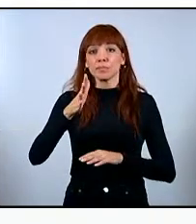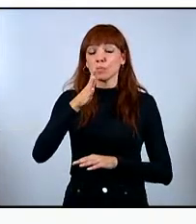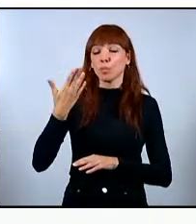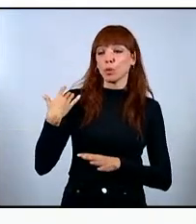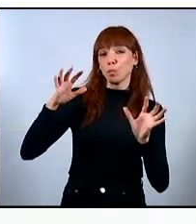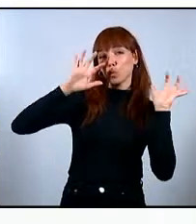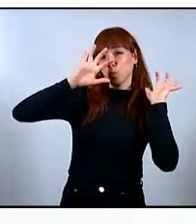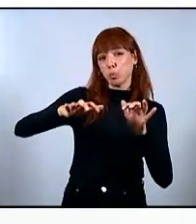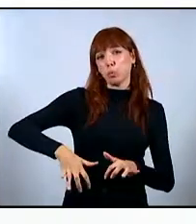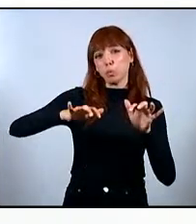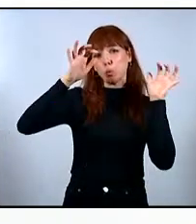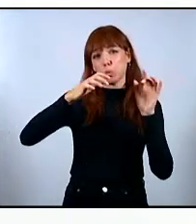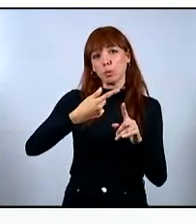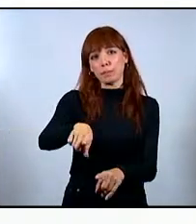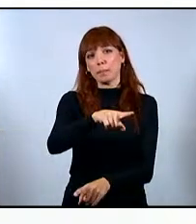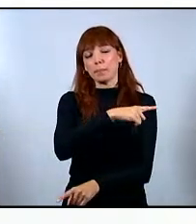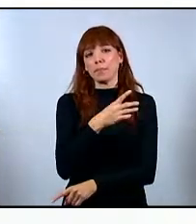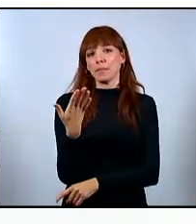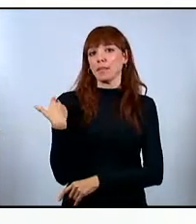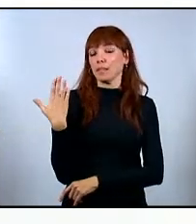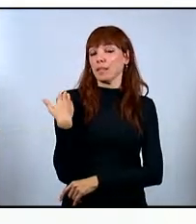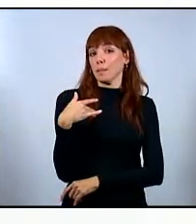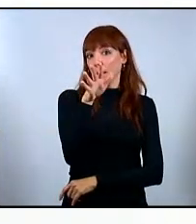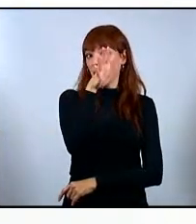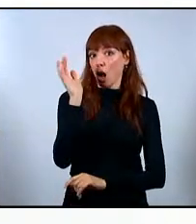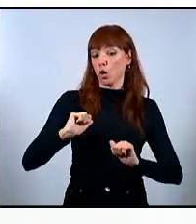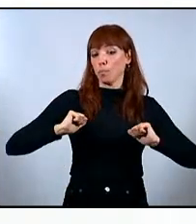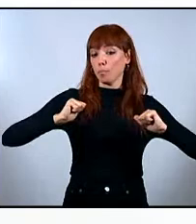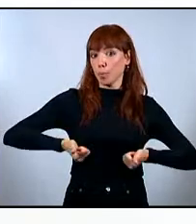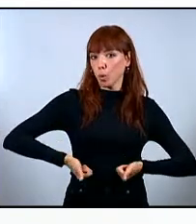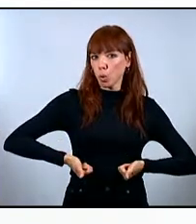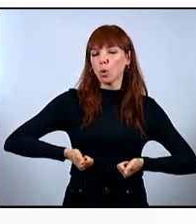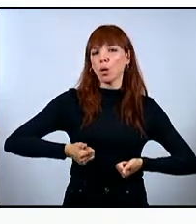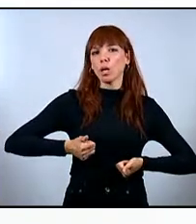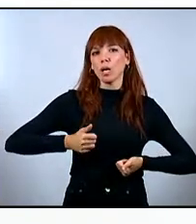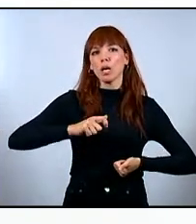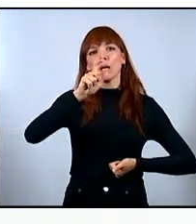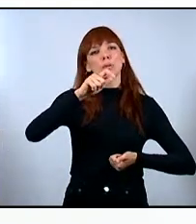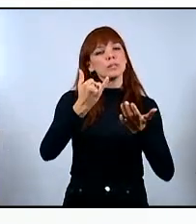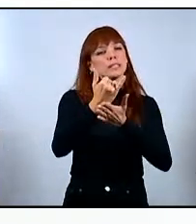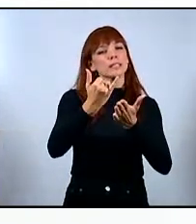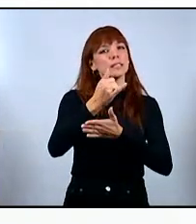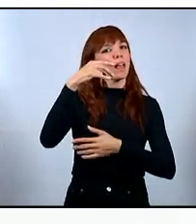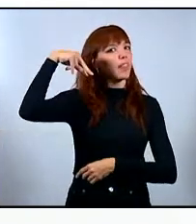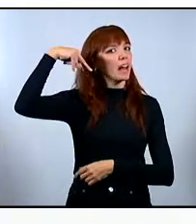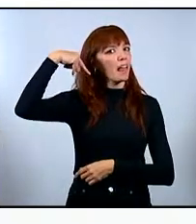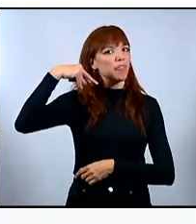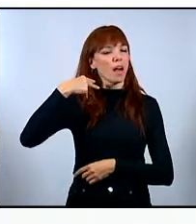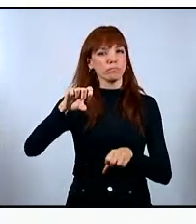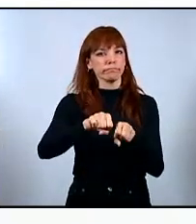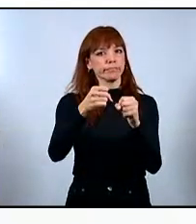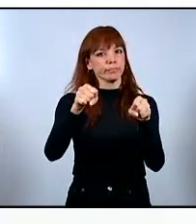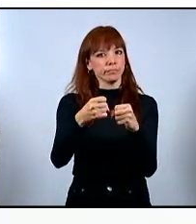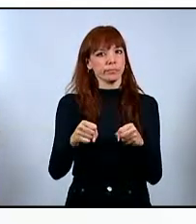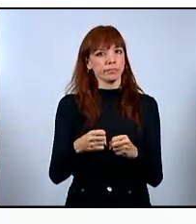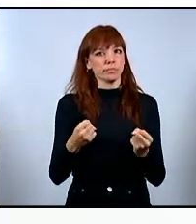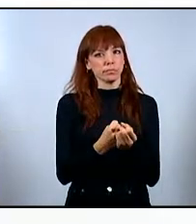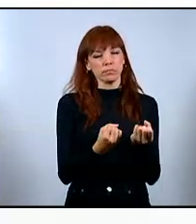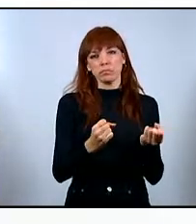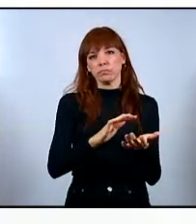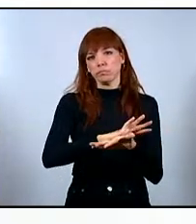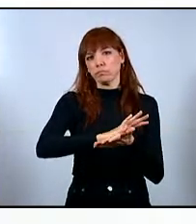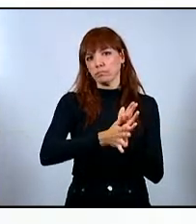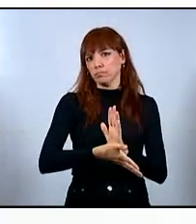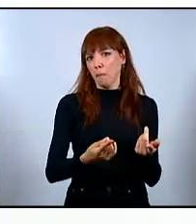lluvias que se produjeron a principios de este verano, muchos cereceros vieron sus cosechas dañadas y sufrieron importantes